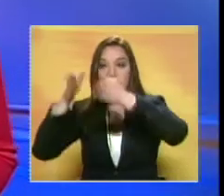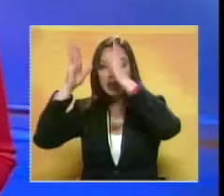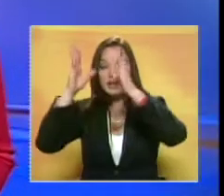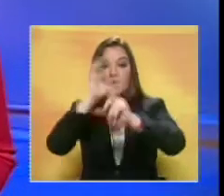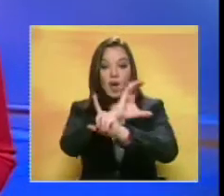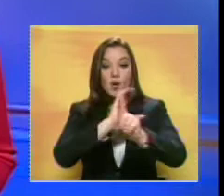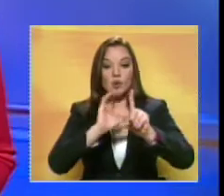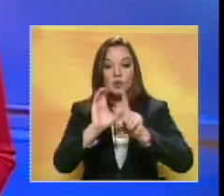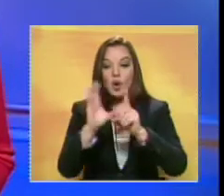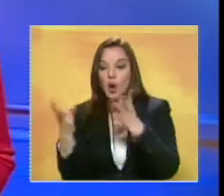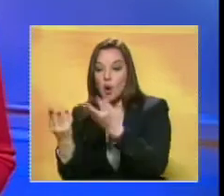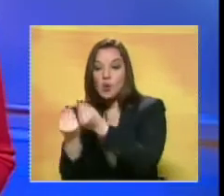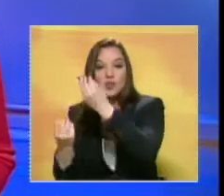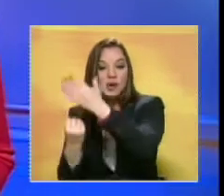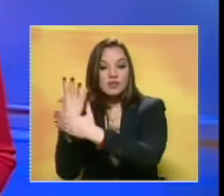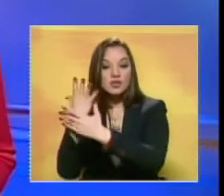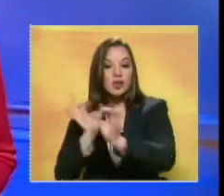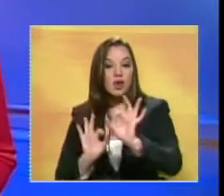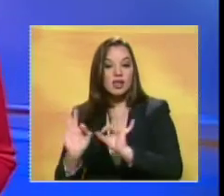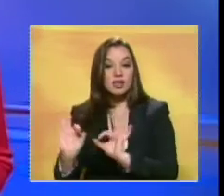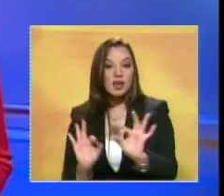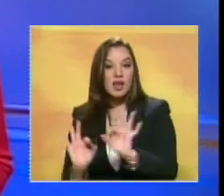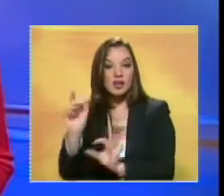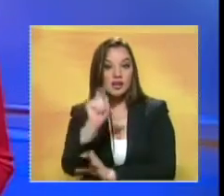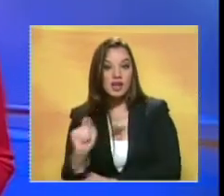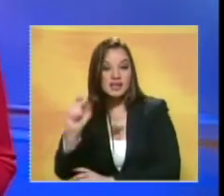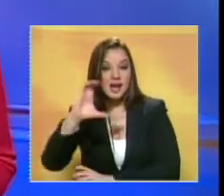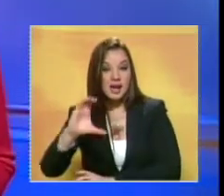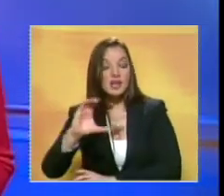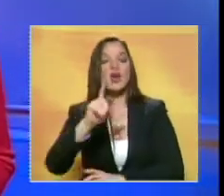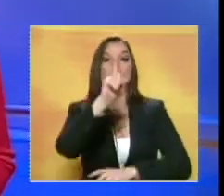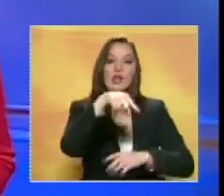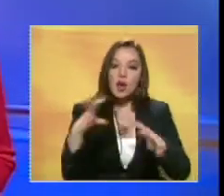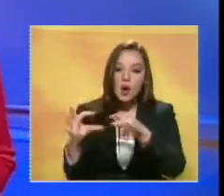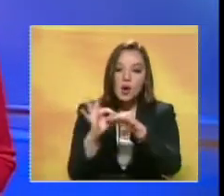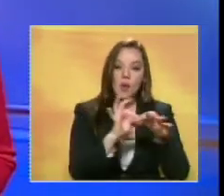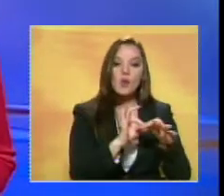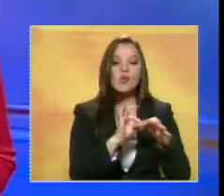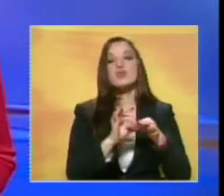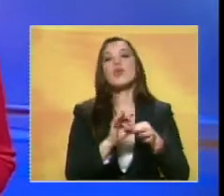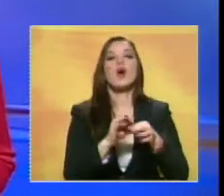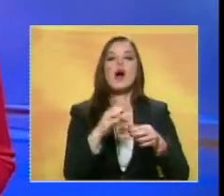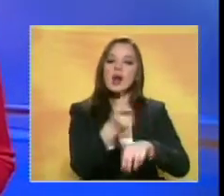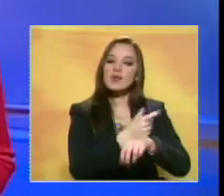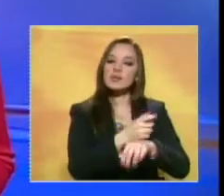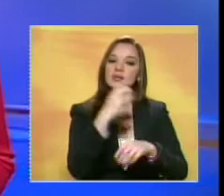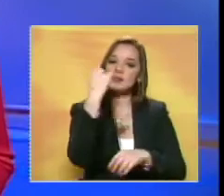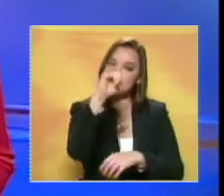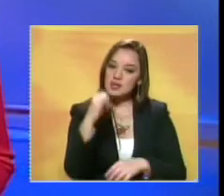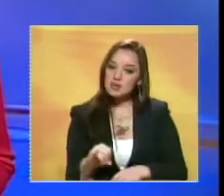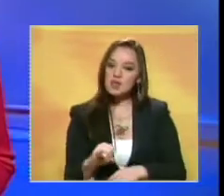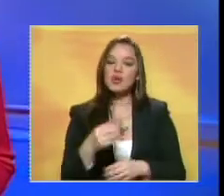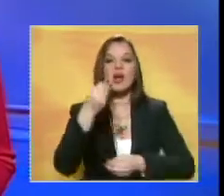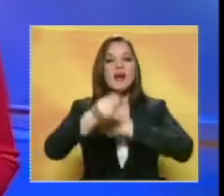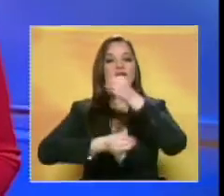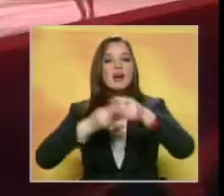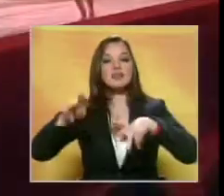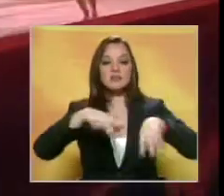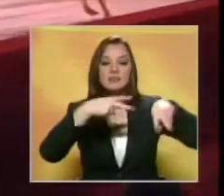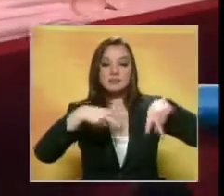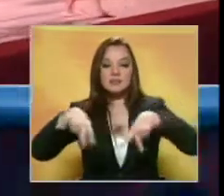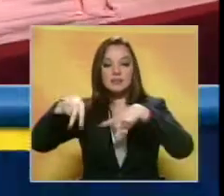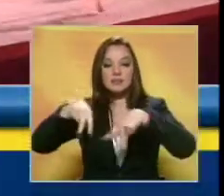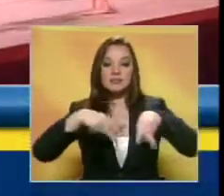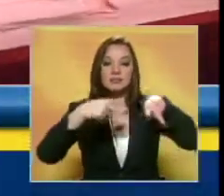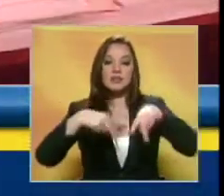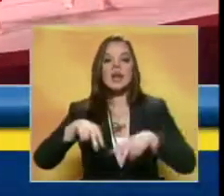Cultura, junto a la Fundación Teatro Teresa Carreño y la Gobernación del Zulia, iniciaron una gira de ballet Teresa Carreño en el centenario del Teatro Baral de Maracaibo. Durante